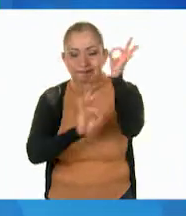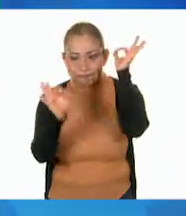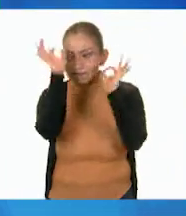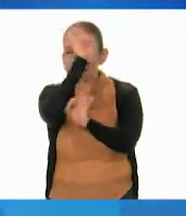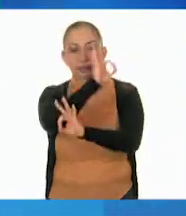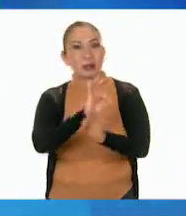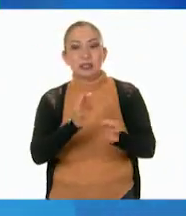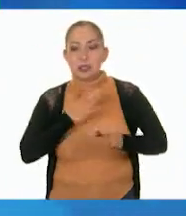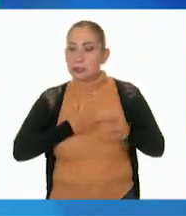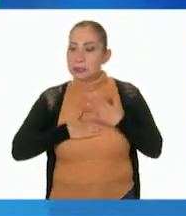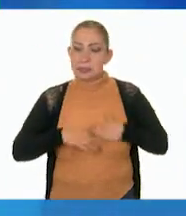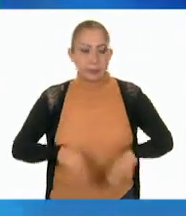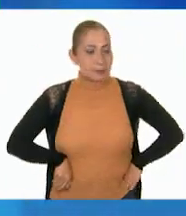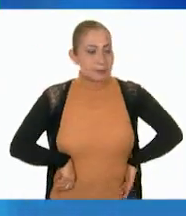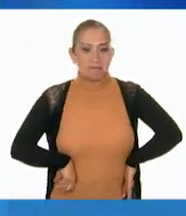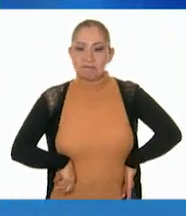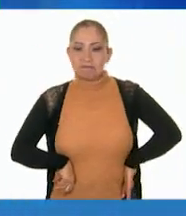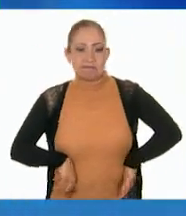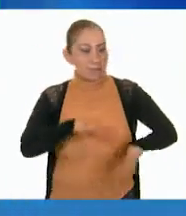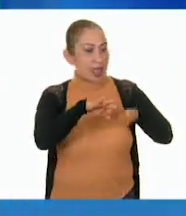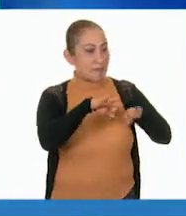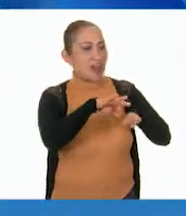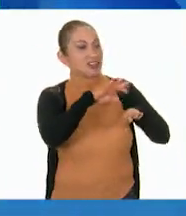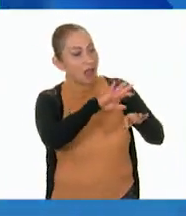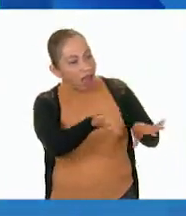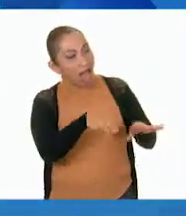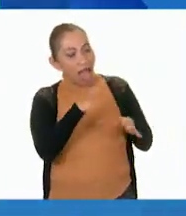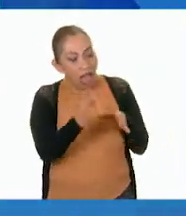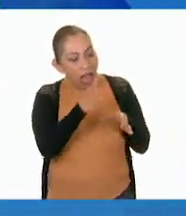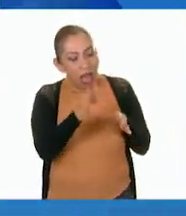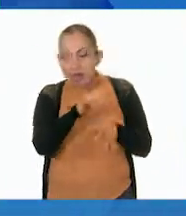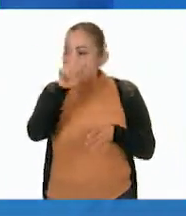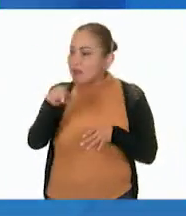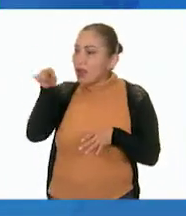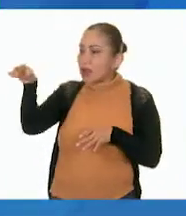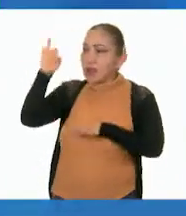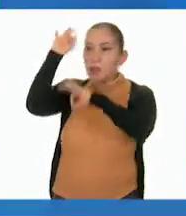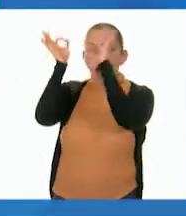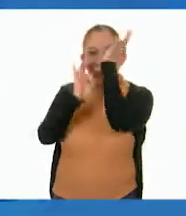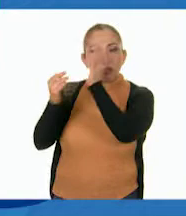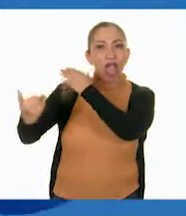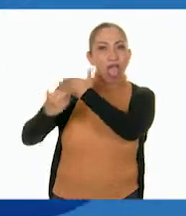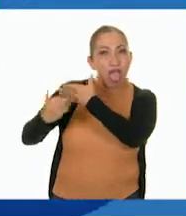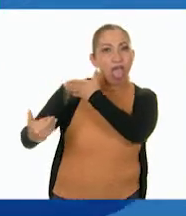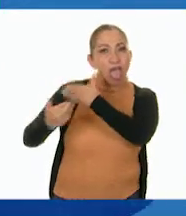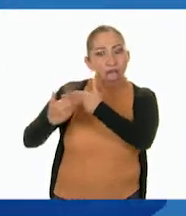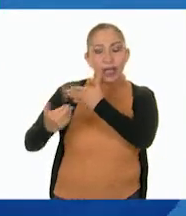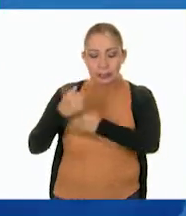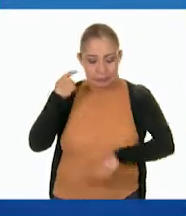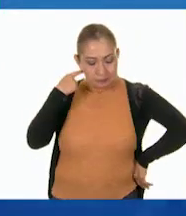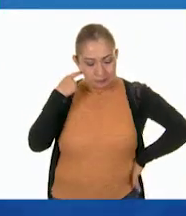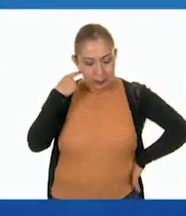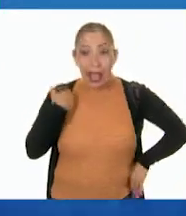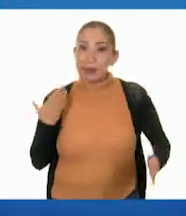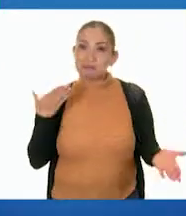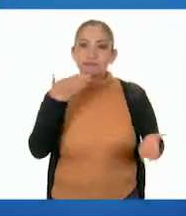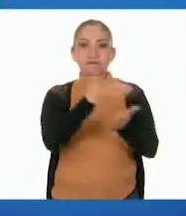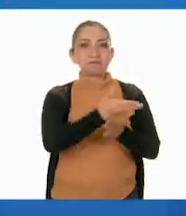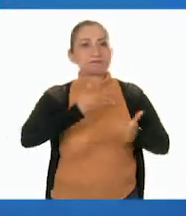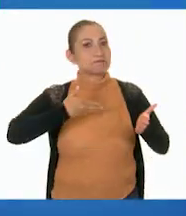cansado, primero de tanto trabajar y de estar lidiando con estas moscas, decidió ir a la